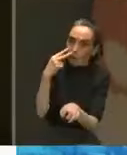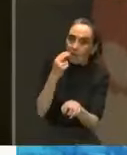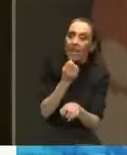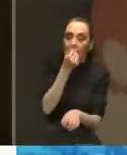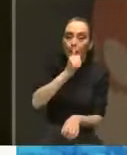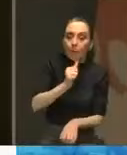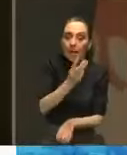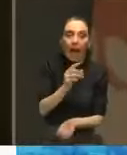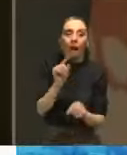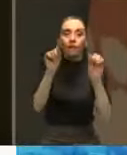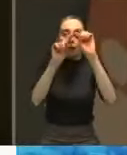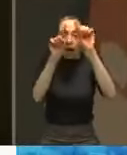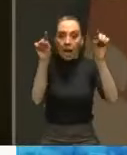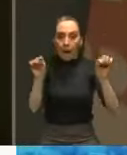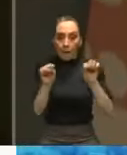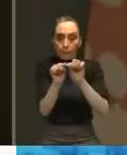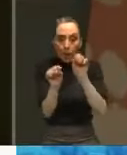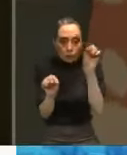pantalla es touch y